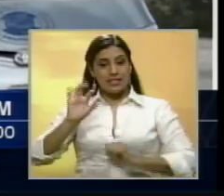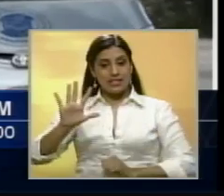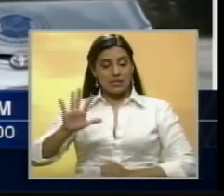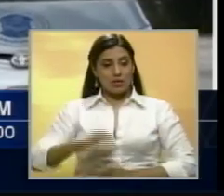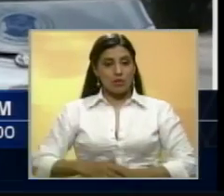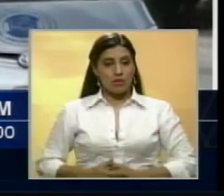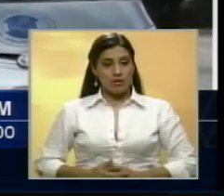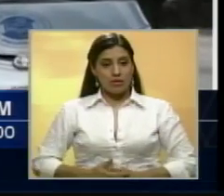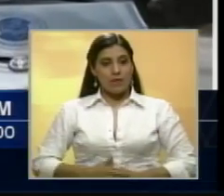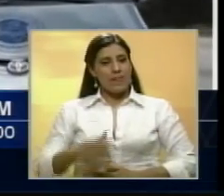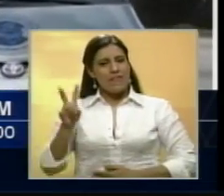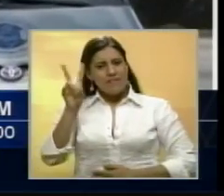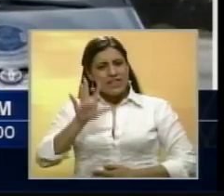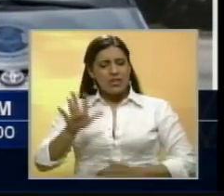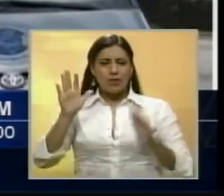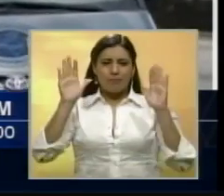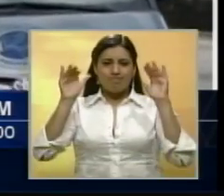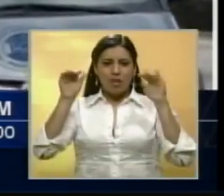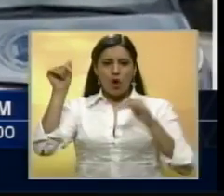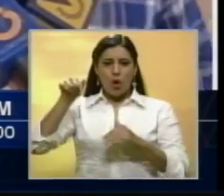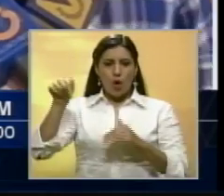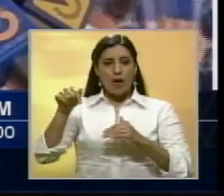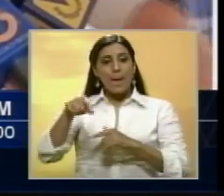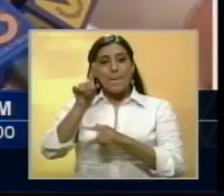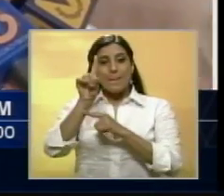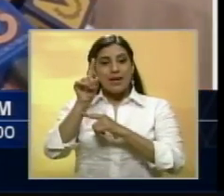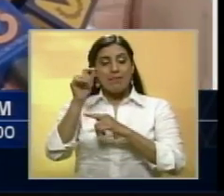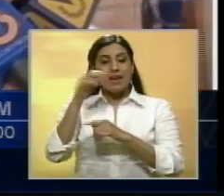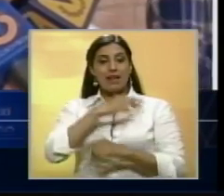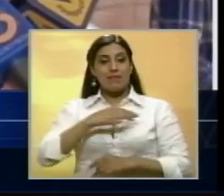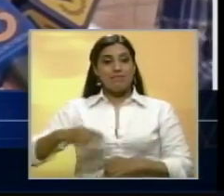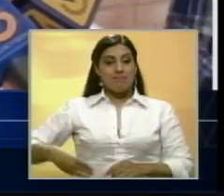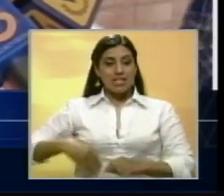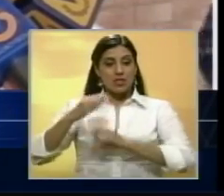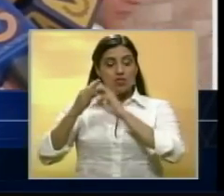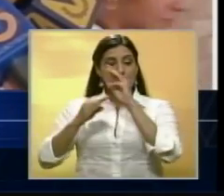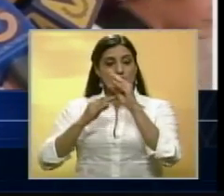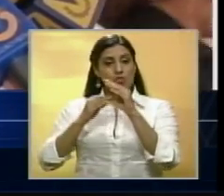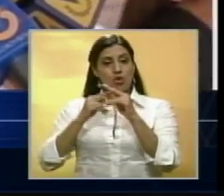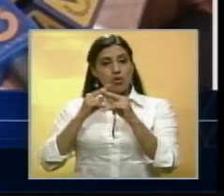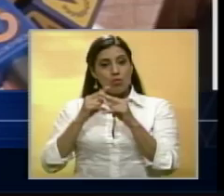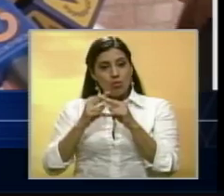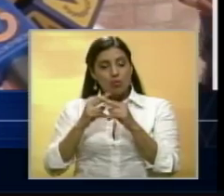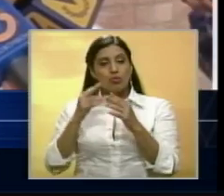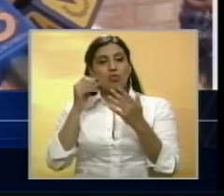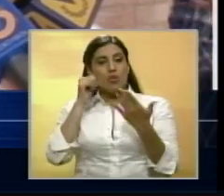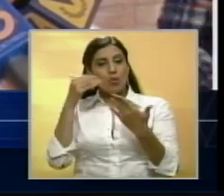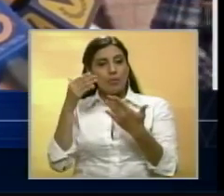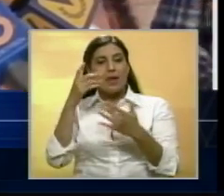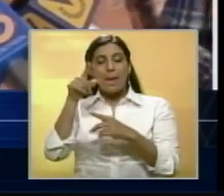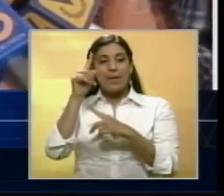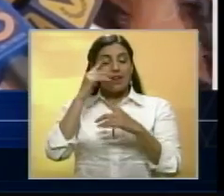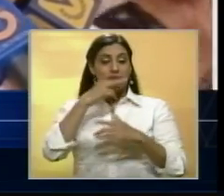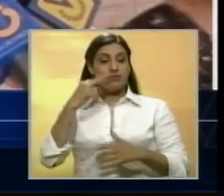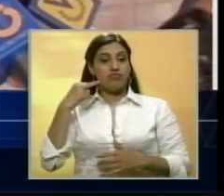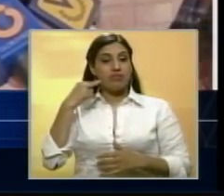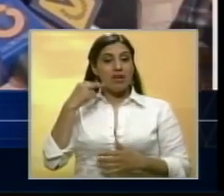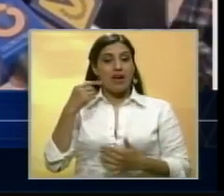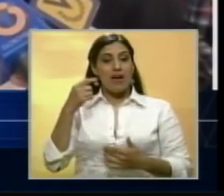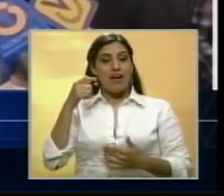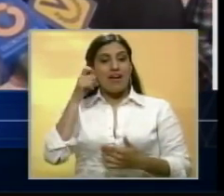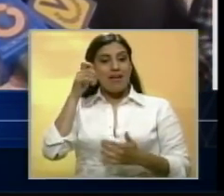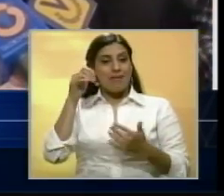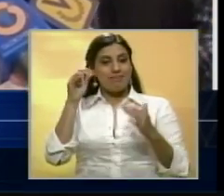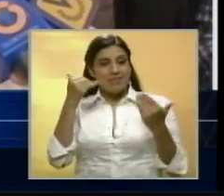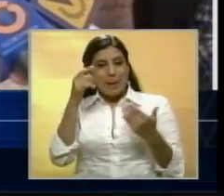1955. Venezuela despide hoy a su primera Miss Mundo, a una figura pública, a un